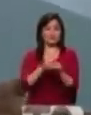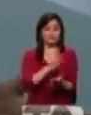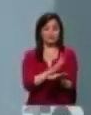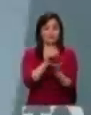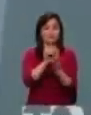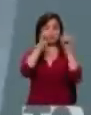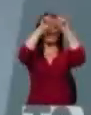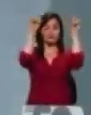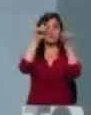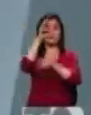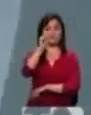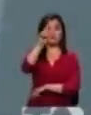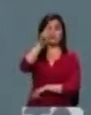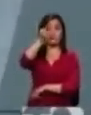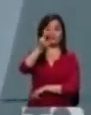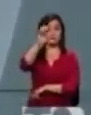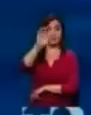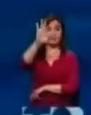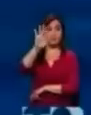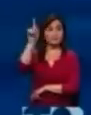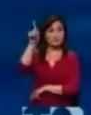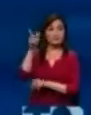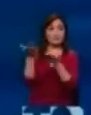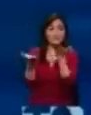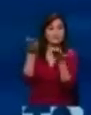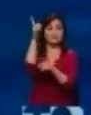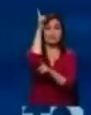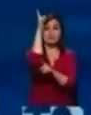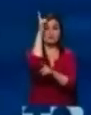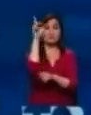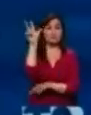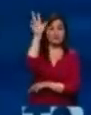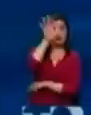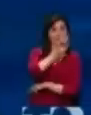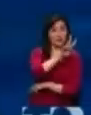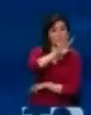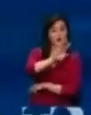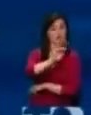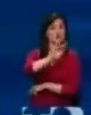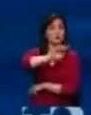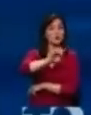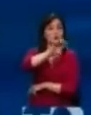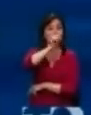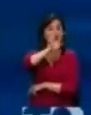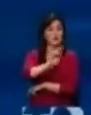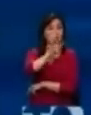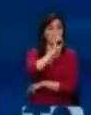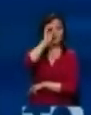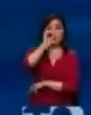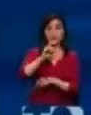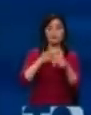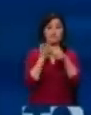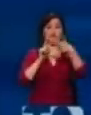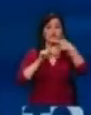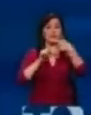Estadora Market presentó los resultados de su medición. En este caso, también lidera el oficialista Lenín Moreno con 28,17%. Segunda está